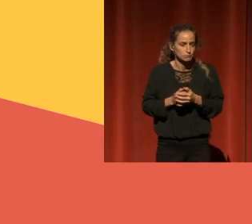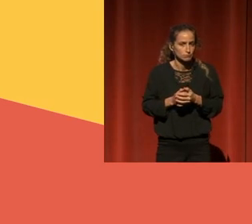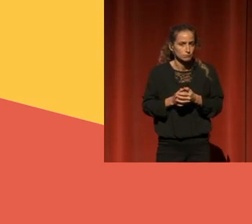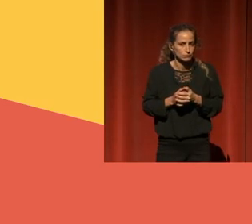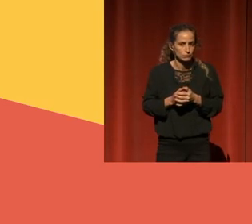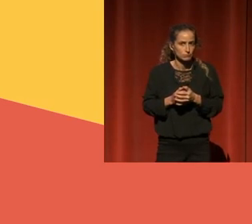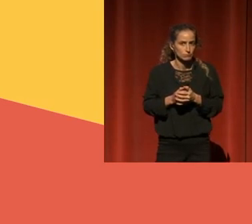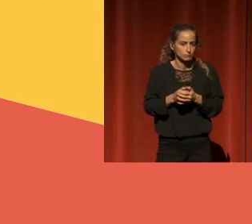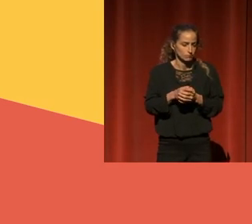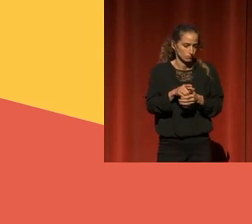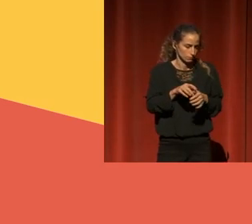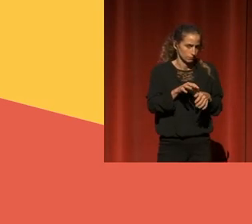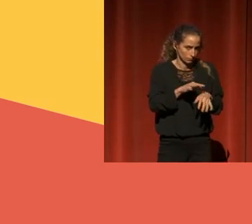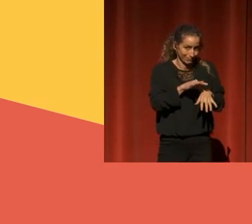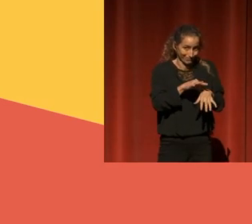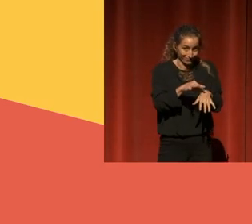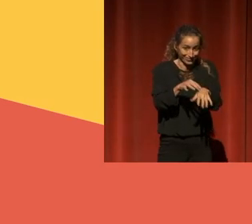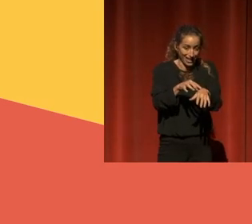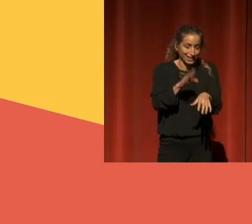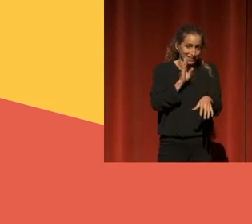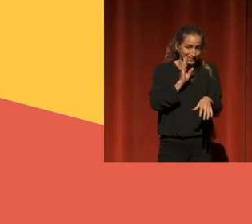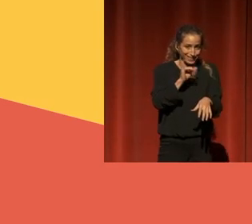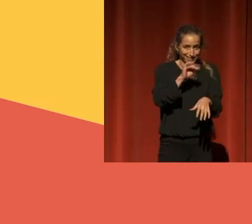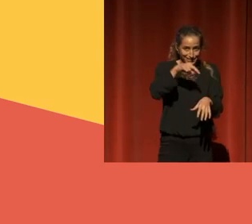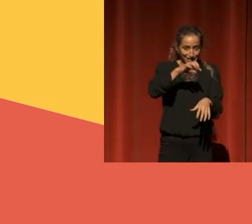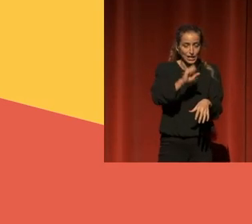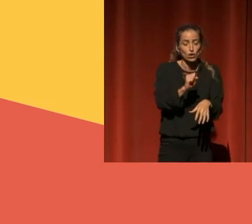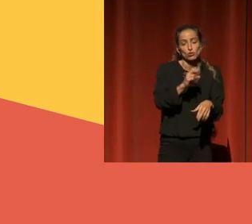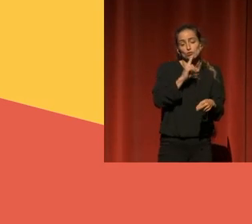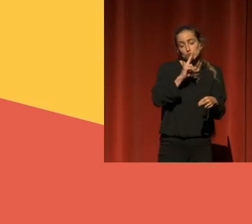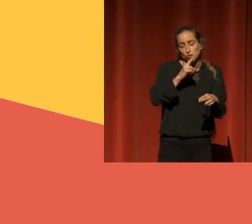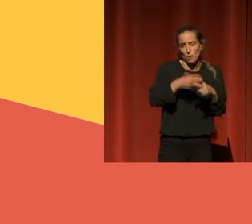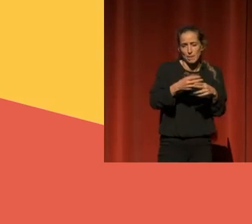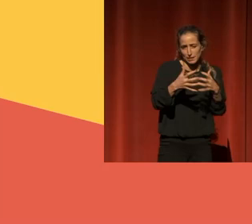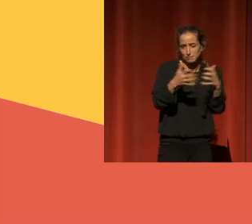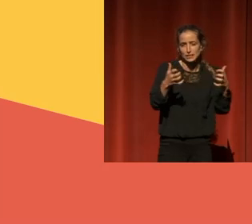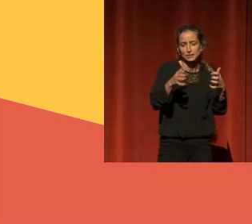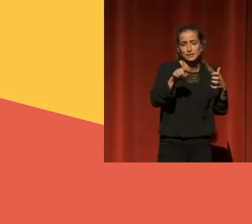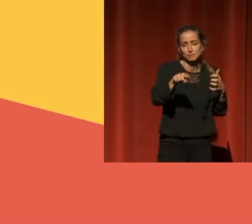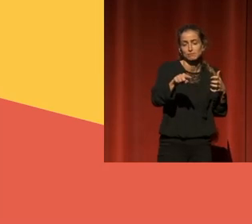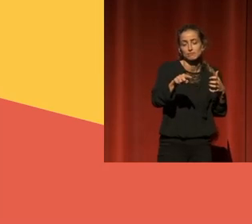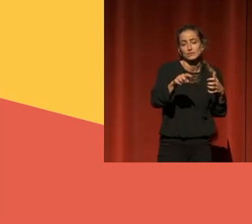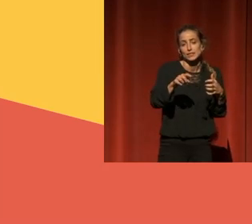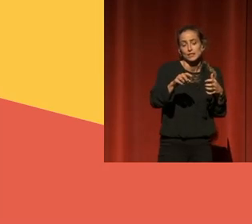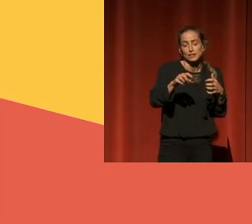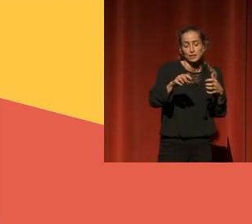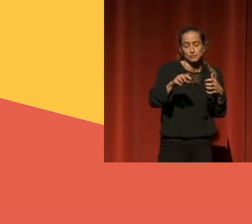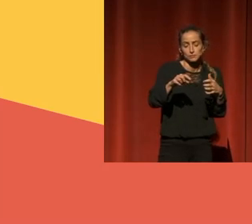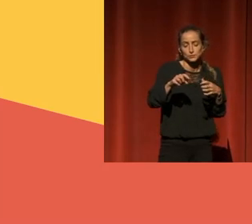inteco de la guía sobre adolescencia y sexting qué es y cómo